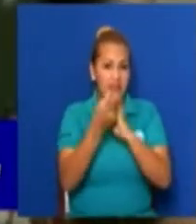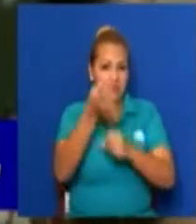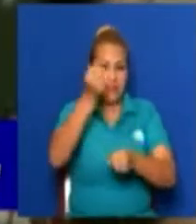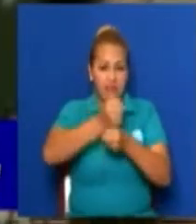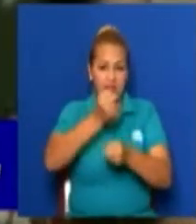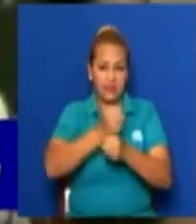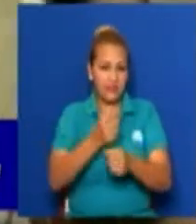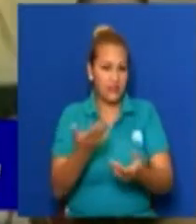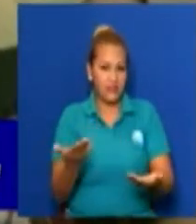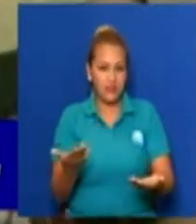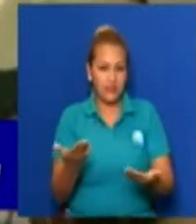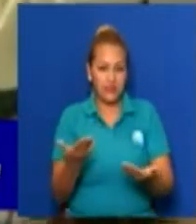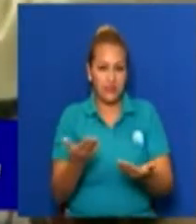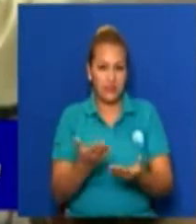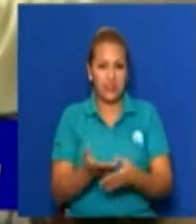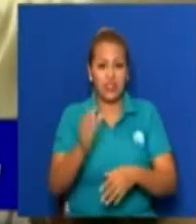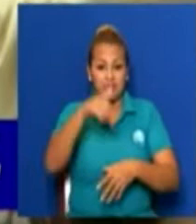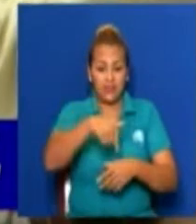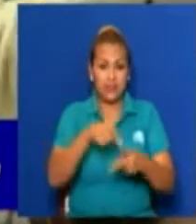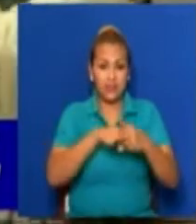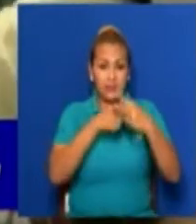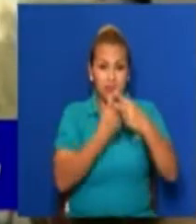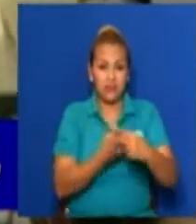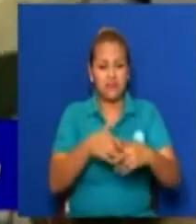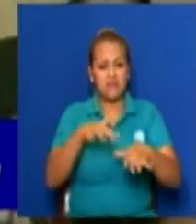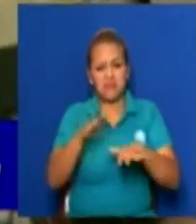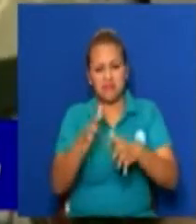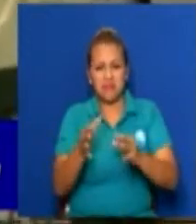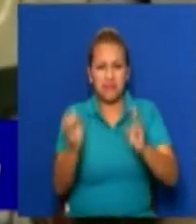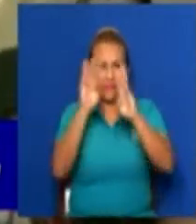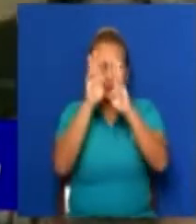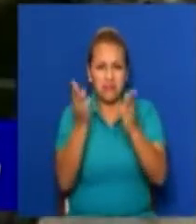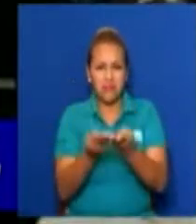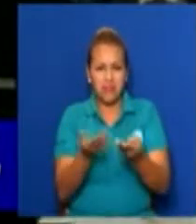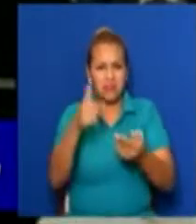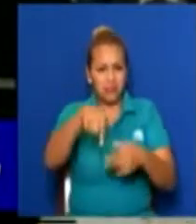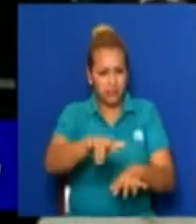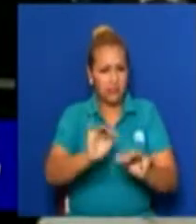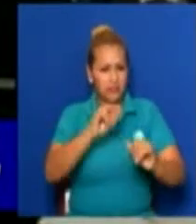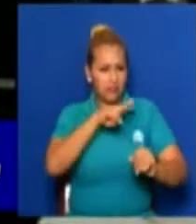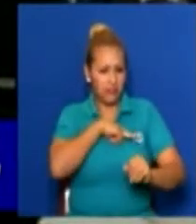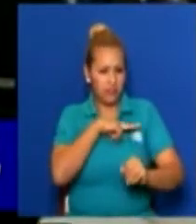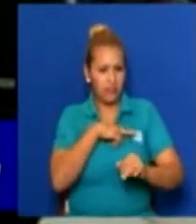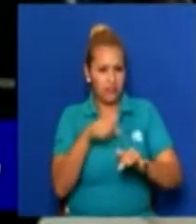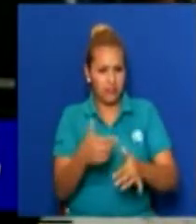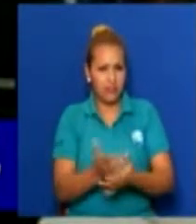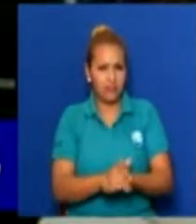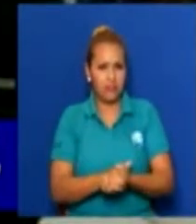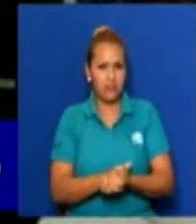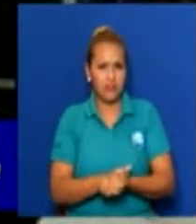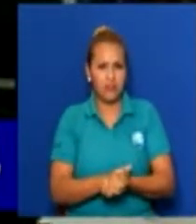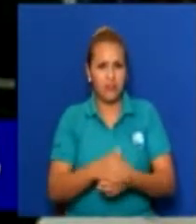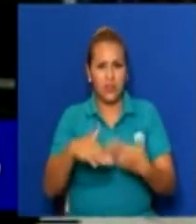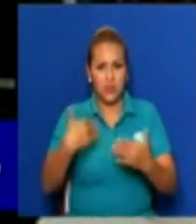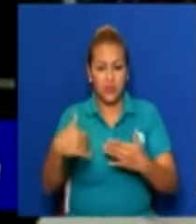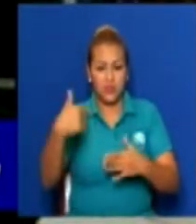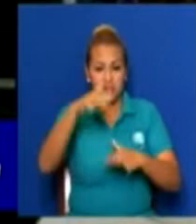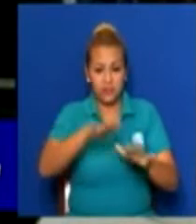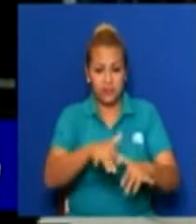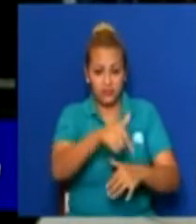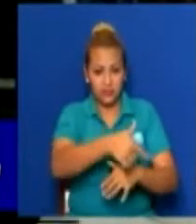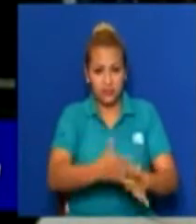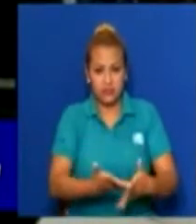XXI, comienza desde que existe la civilización. Cuando estábamos en el matriarcado, en la